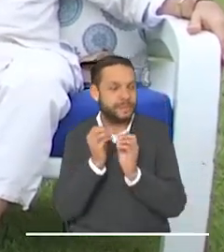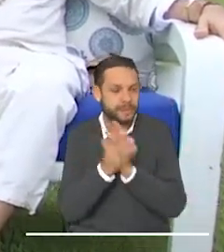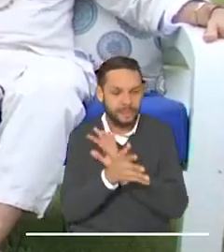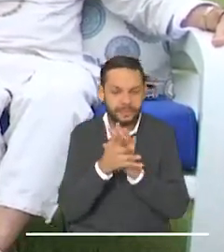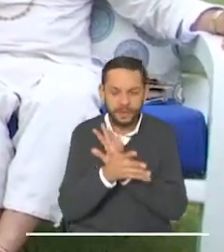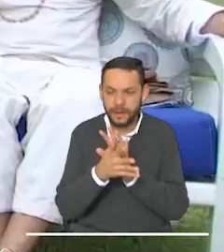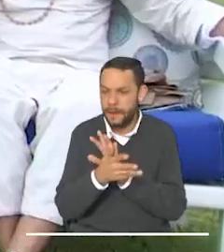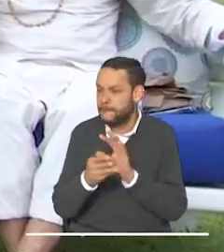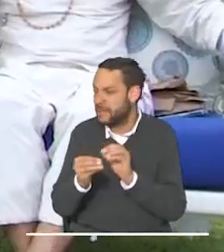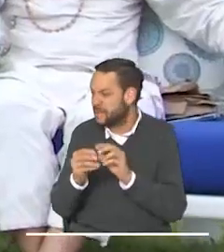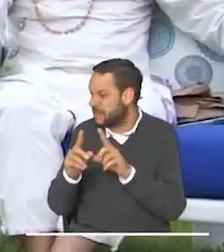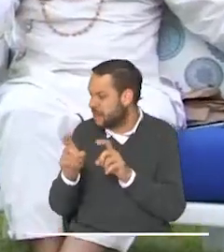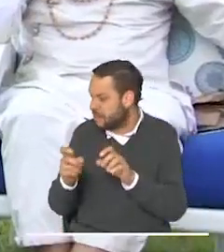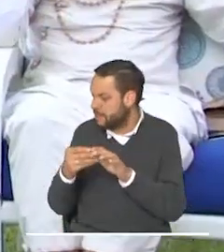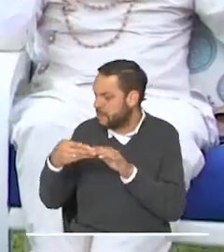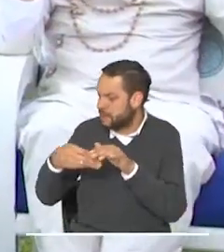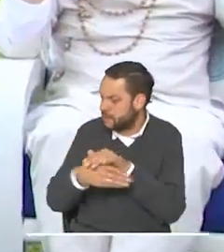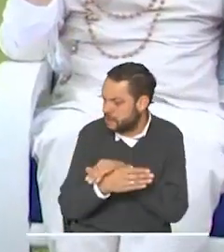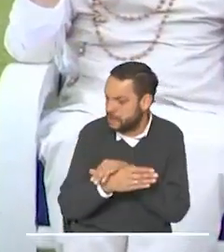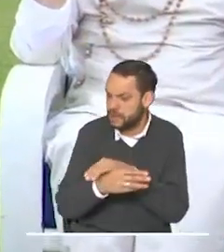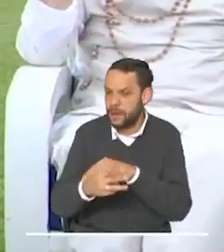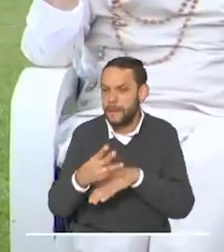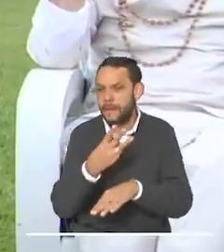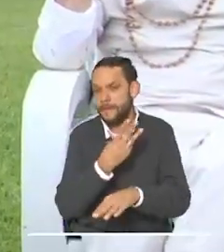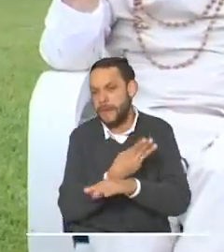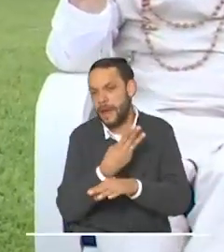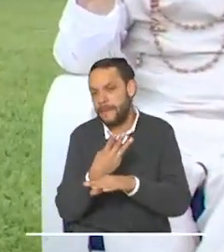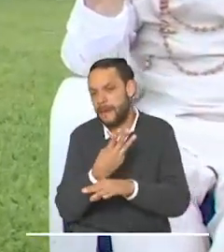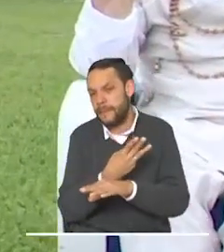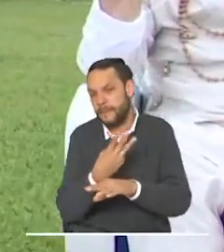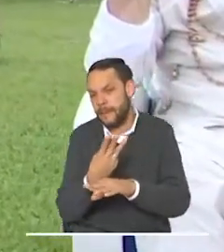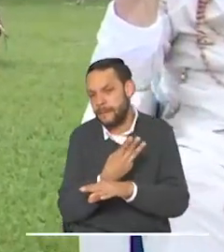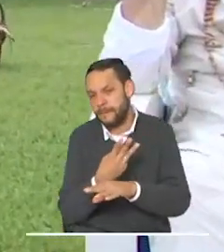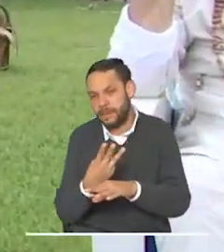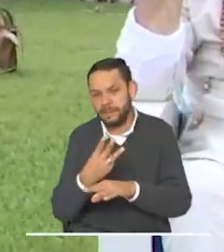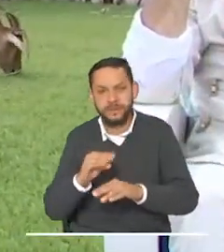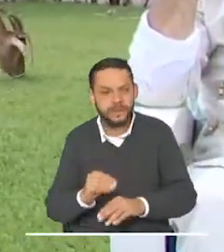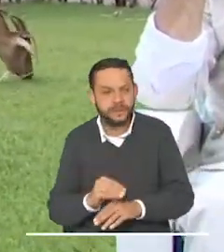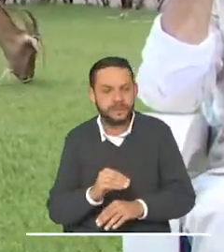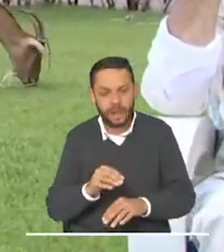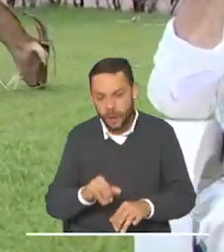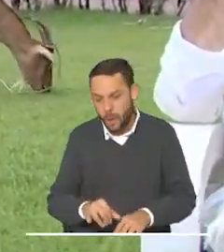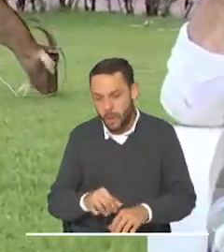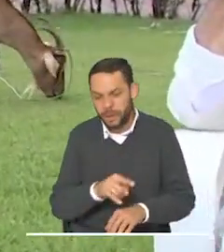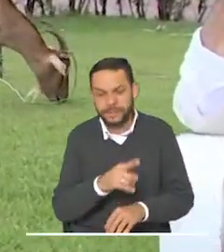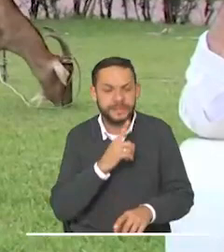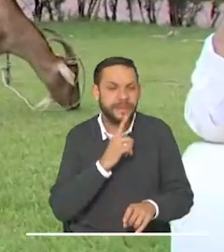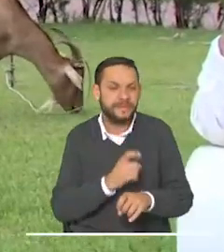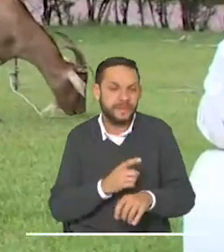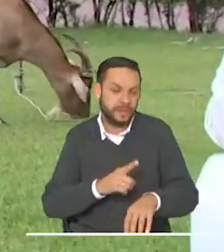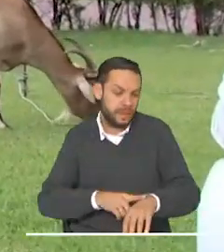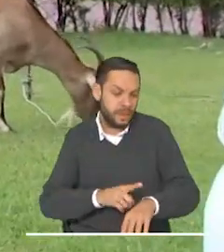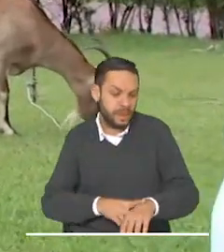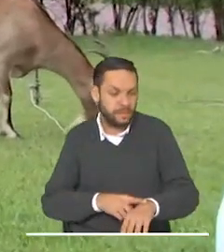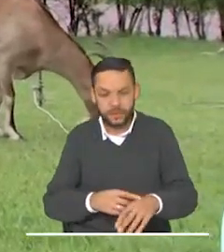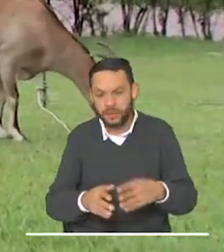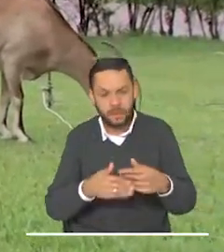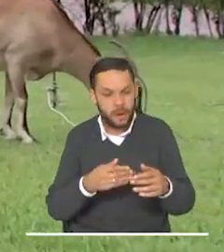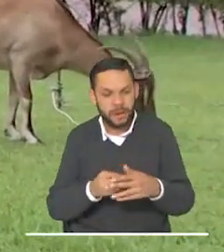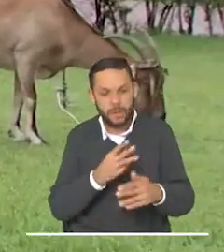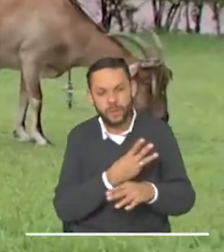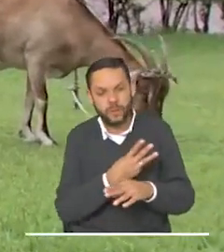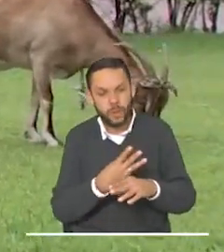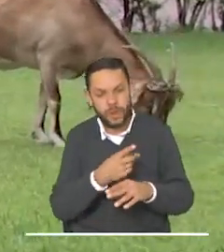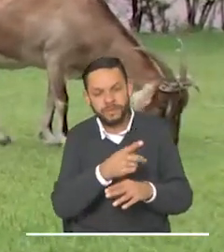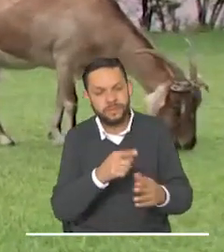accesibilidad a una cantidad de información es nuevas quizás no en el momento adecuado generan